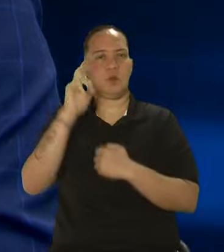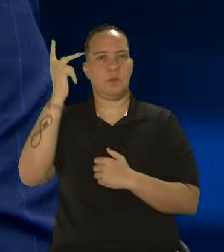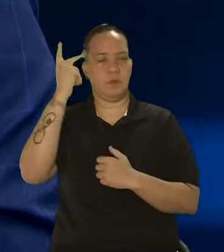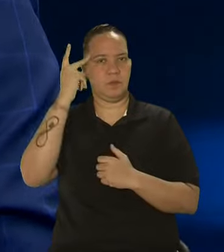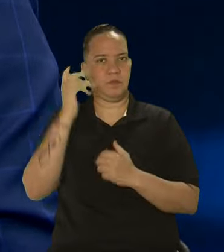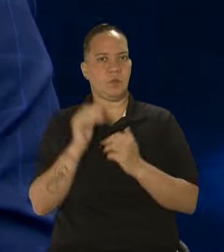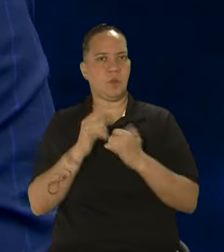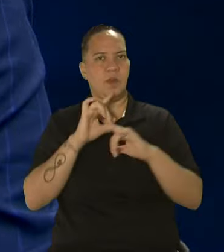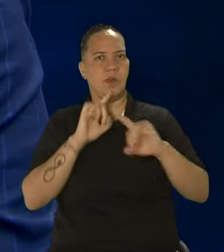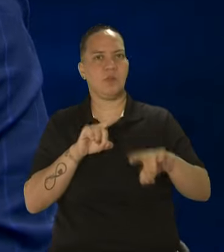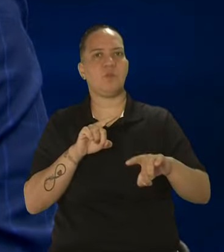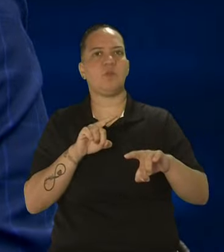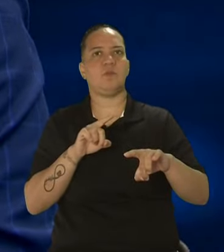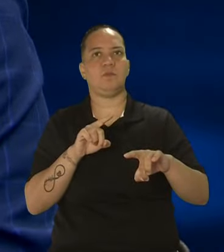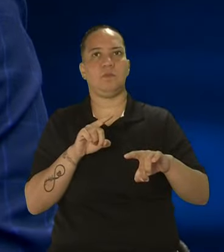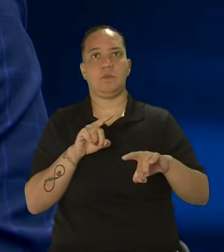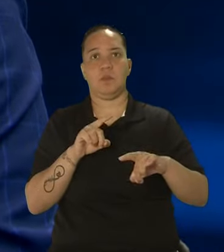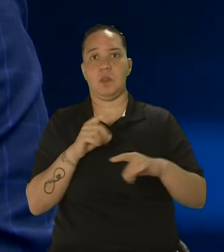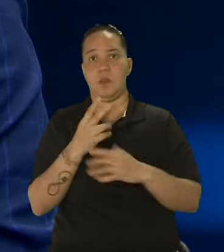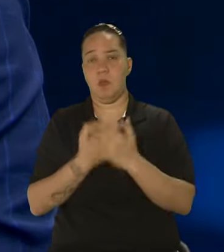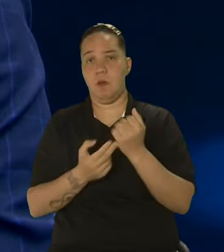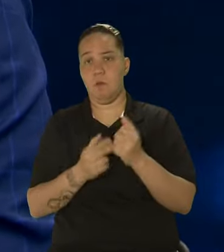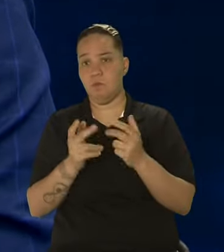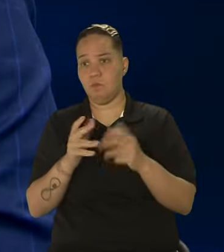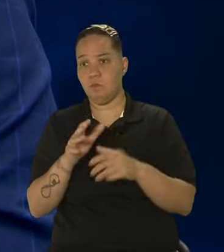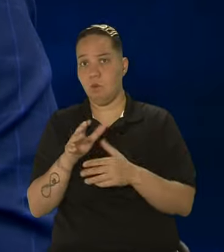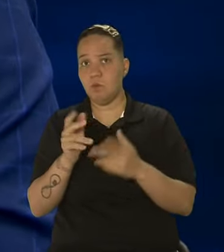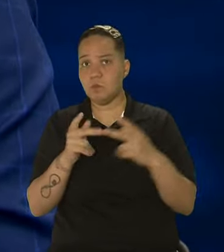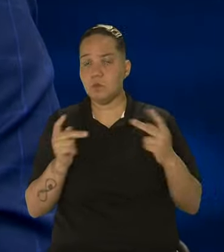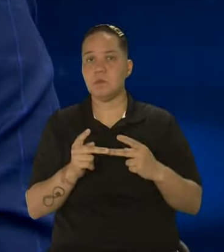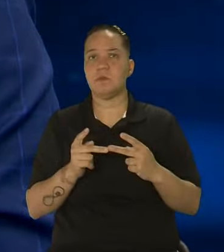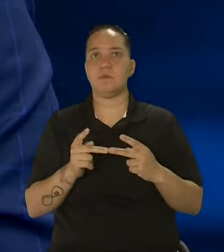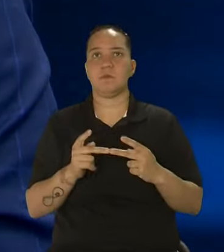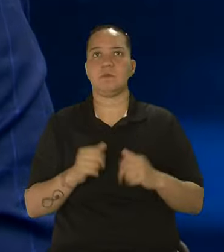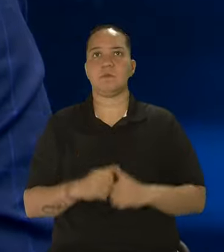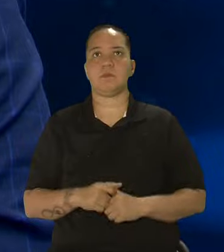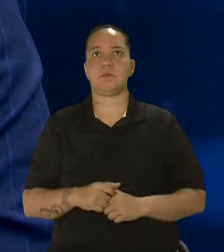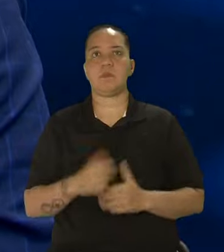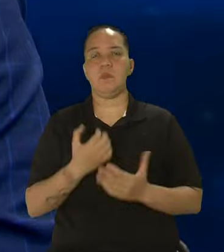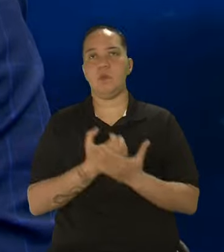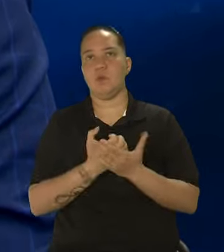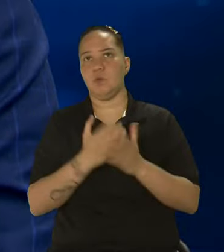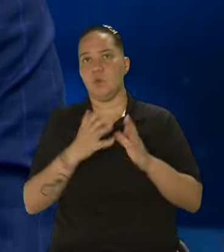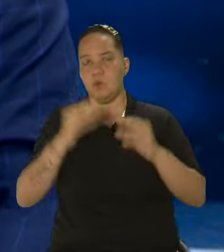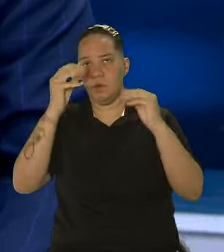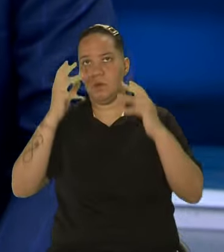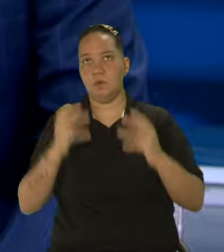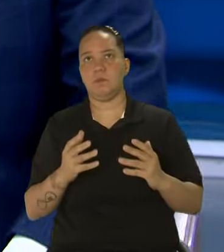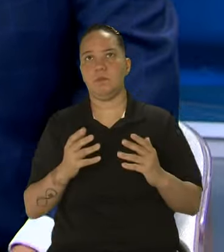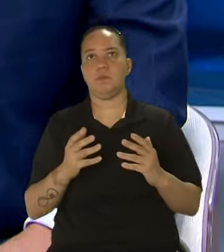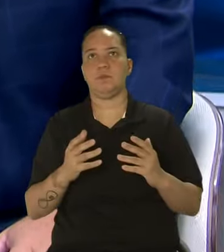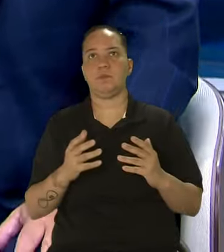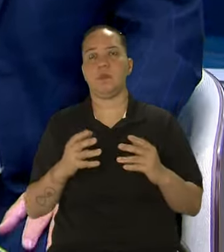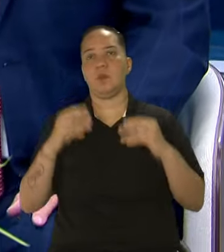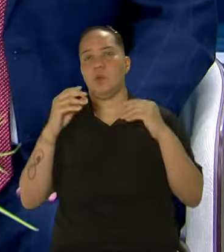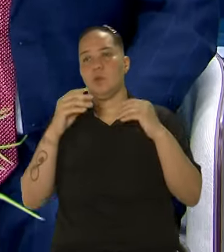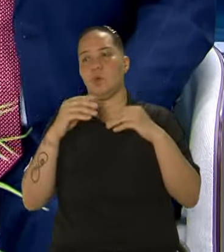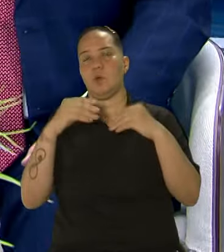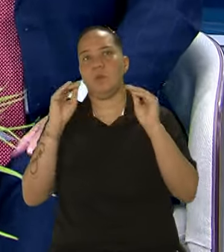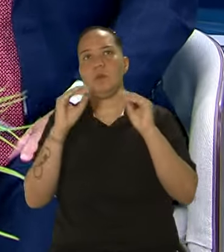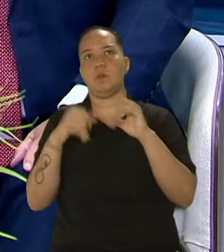sido la reacción de los mercados en ambos escenarios pues para ello hemos invitado al economista y catedrático en gerencia y comercio internacional